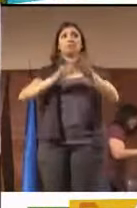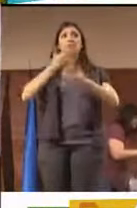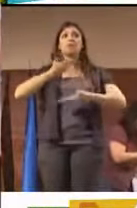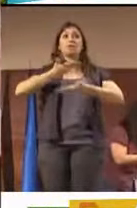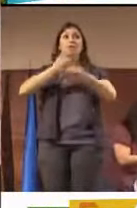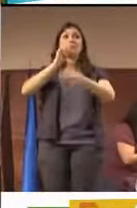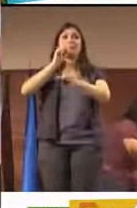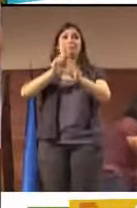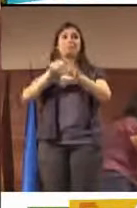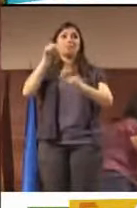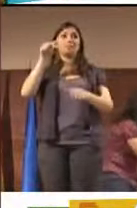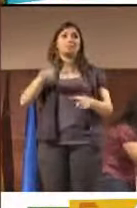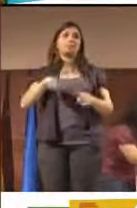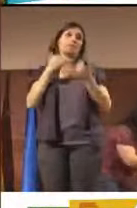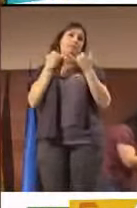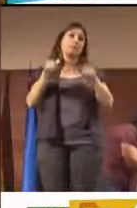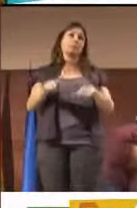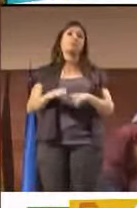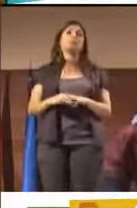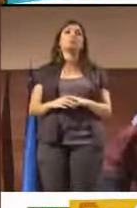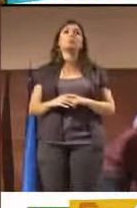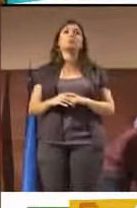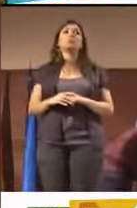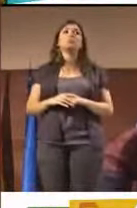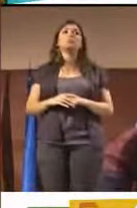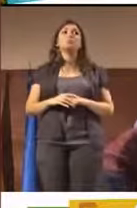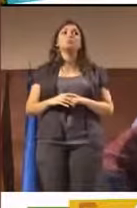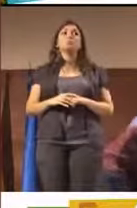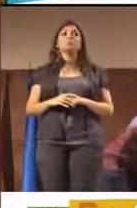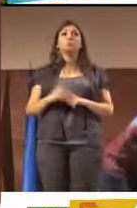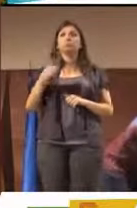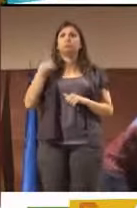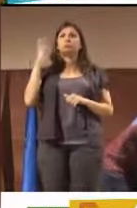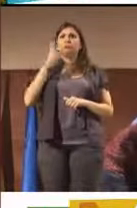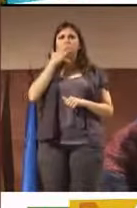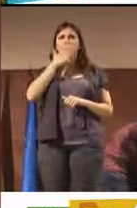invitarnos a este evento, en el que venimos